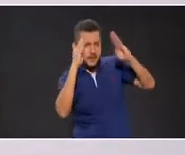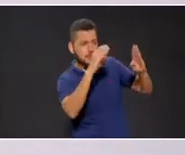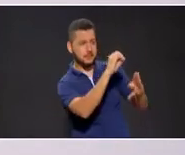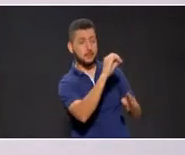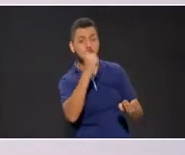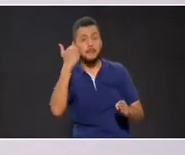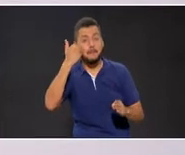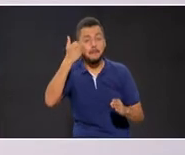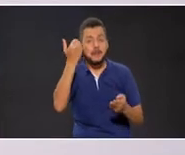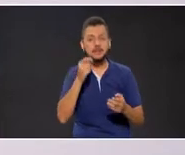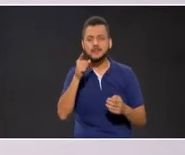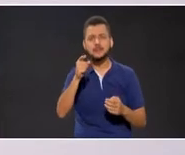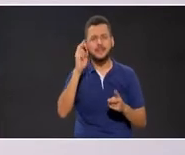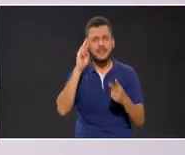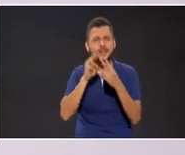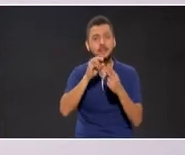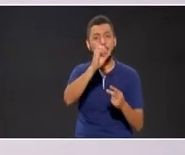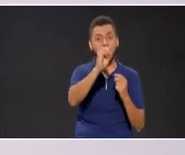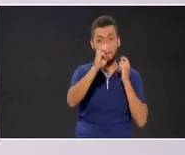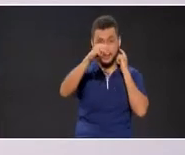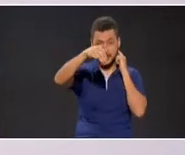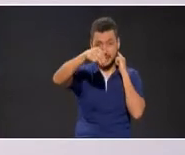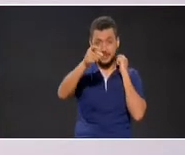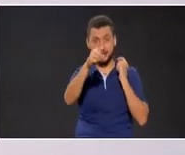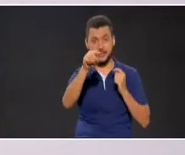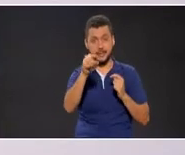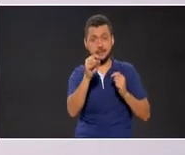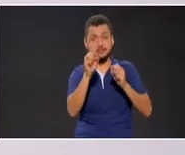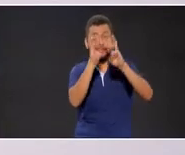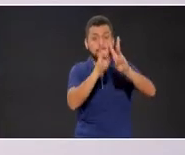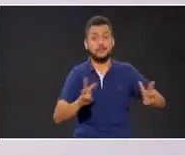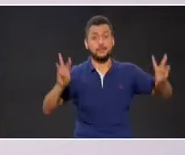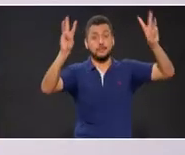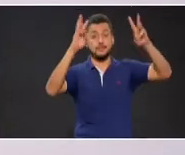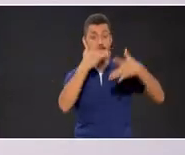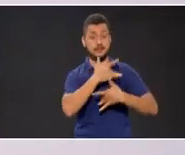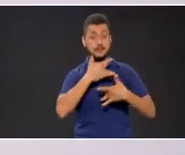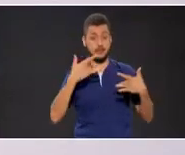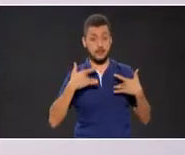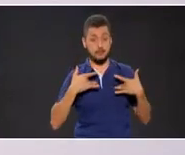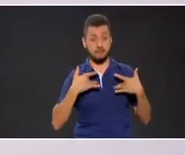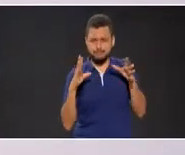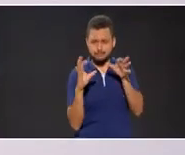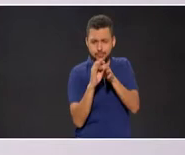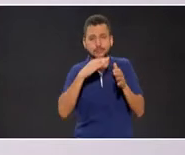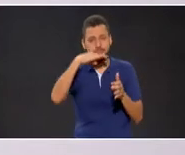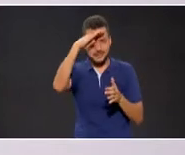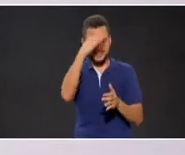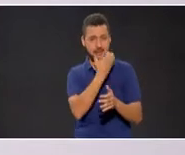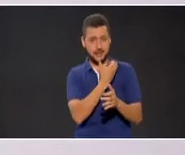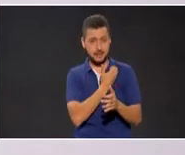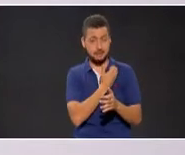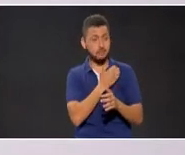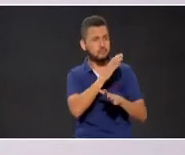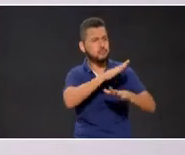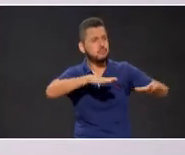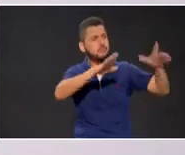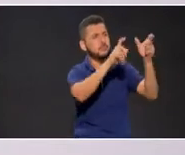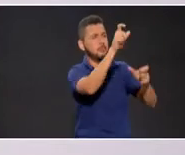mundial de la salud y que aplicaremos en nuestro territorio porque medellín se está envejeciendo tenemos que trabajar con las actuales personas mayores pero también